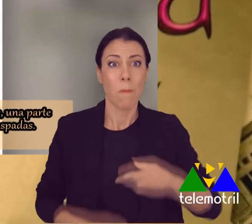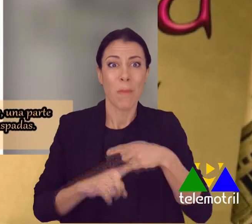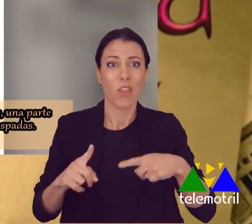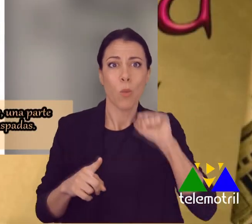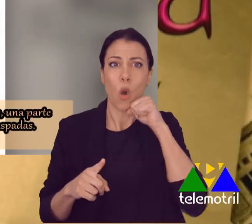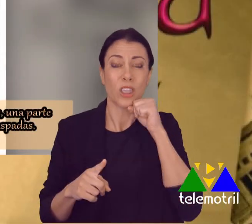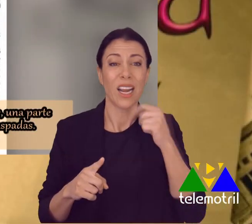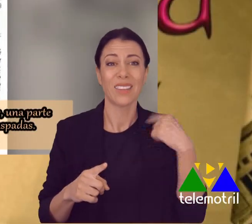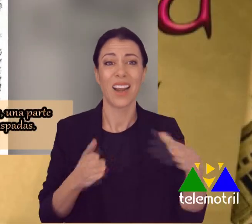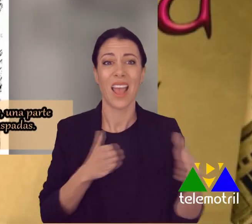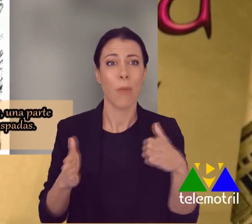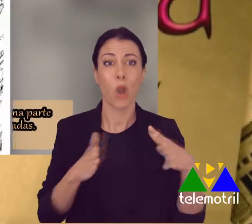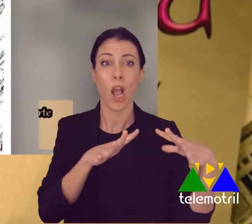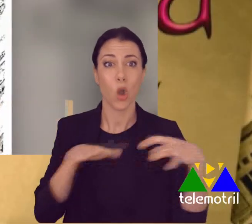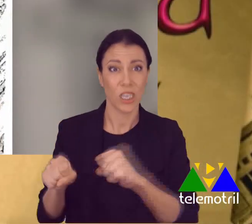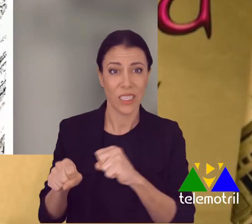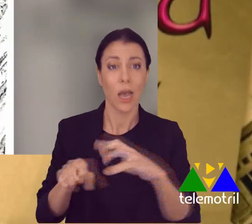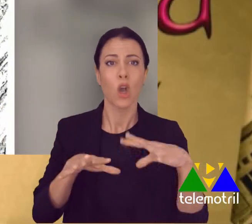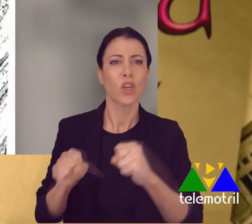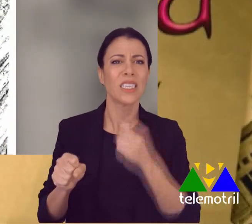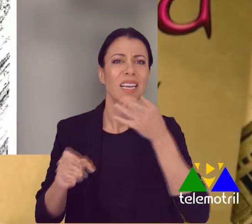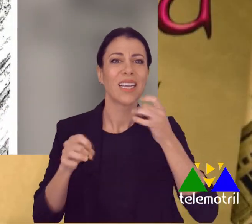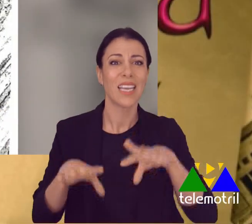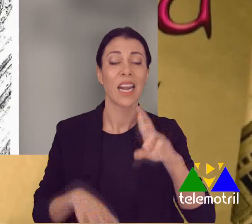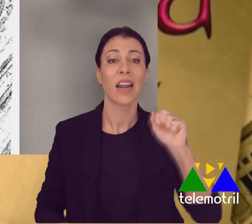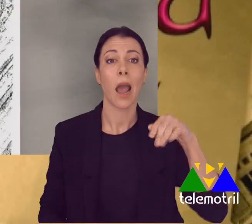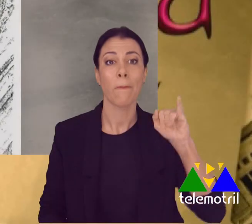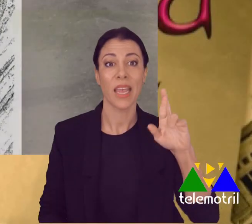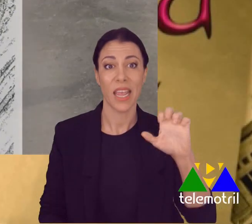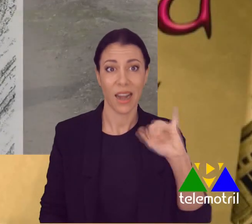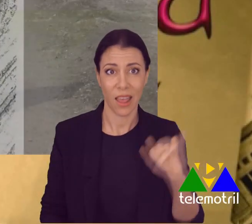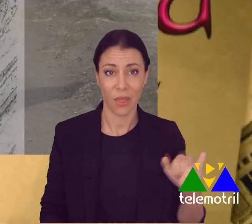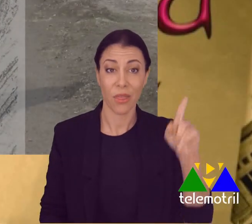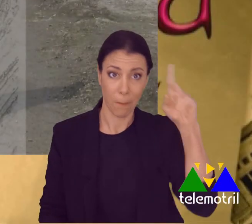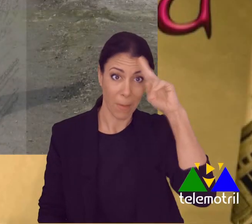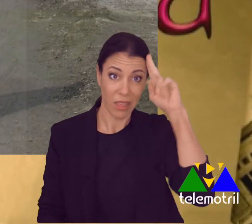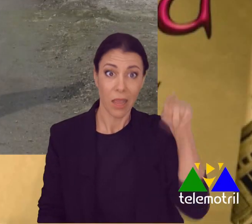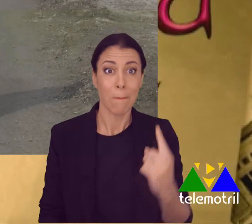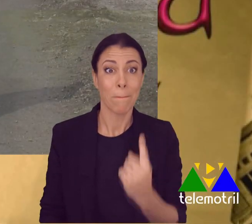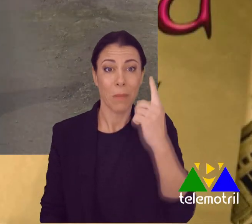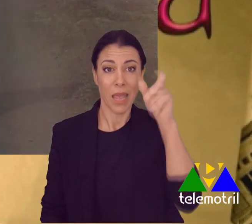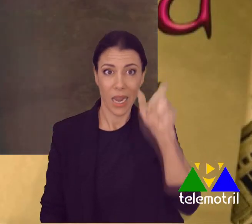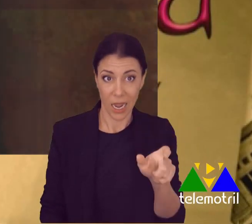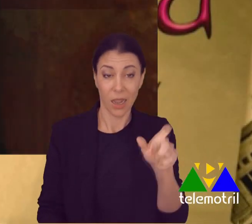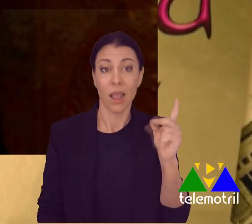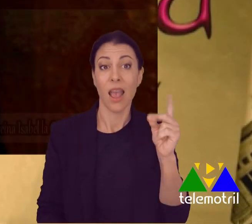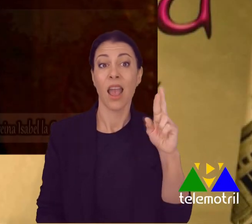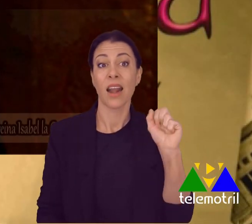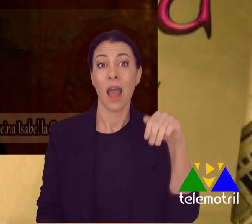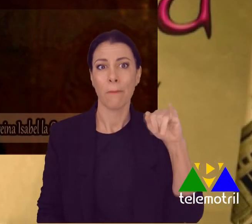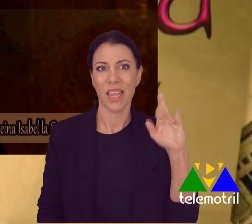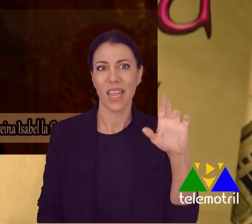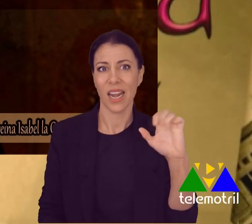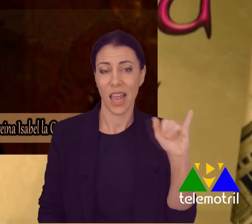la conquista, porque este territorio lo conquista Francisco Ramírez en Madrid, el primer Ramírez, el marido de Beatriz